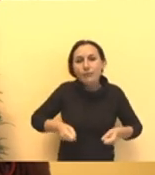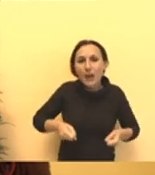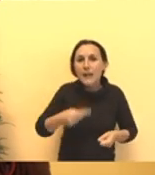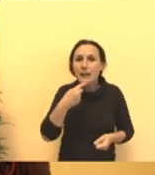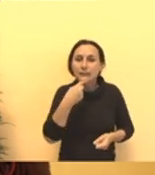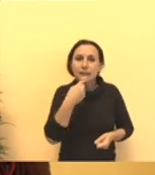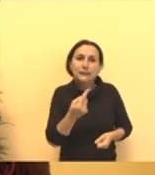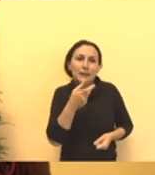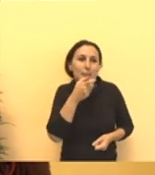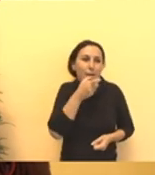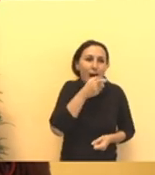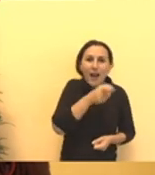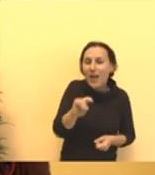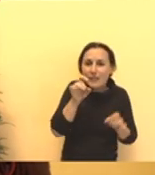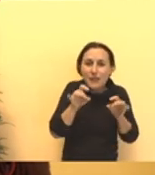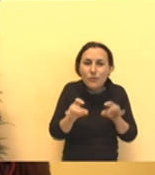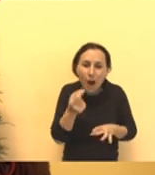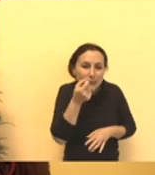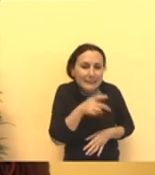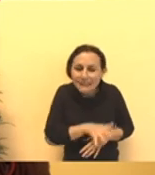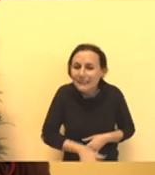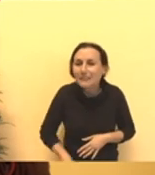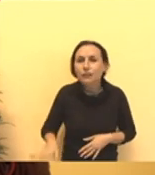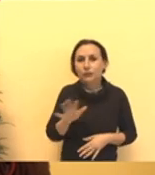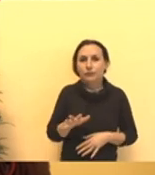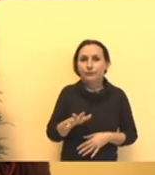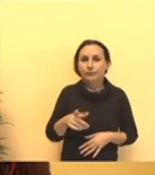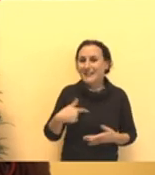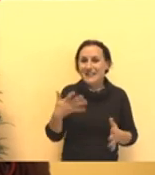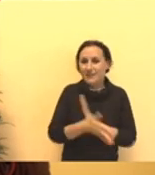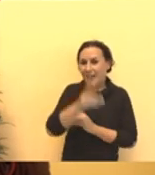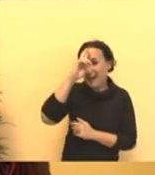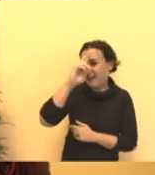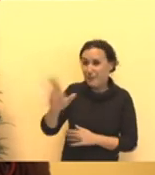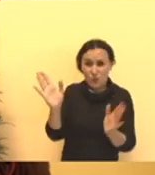una falta de respeto total y absoluta hacia las personas mayores. Y lo